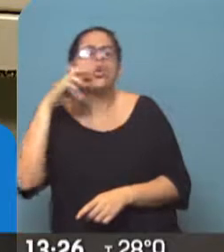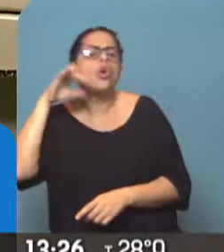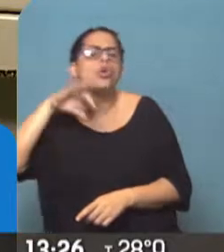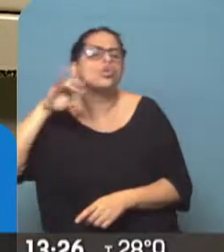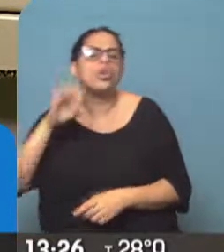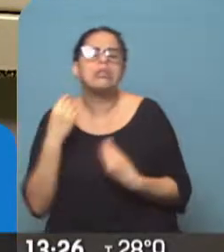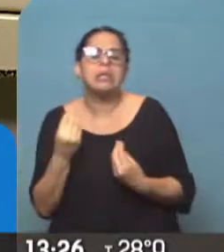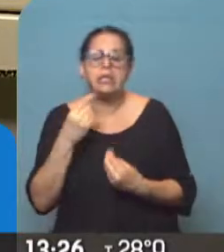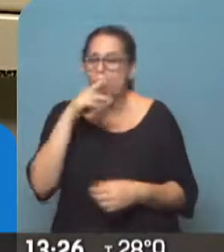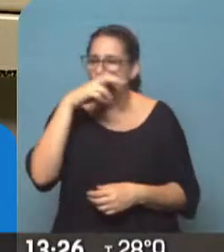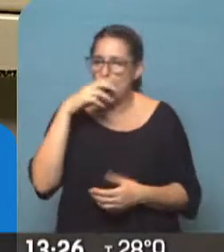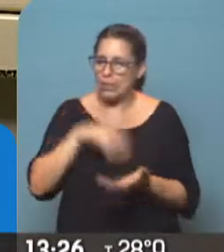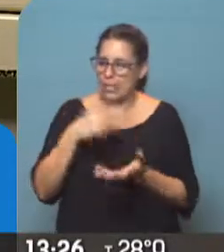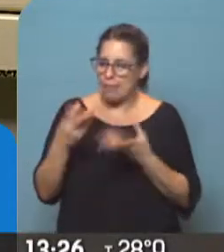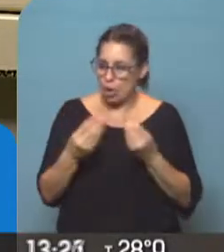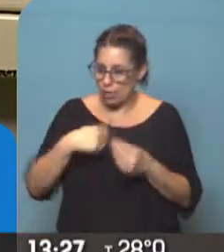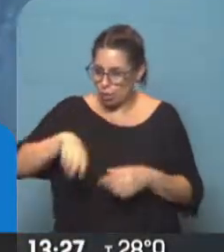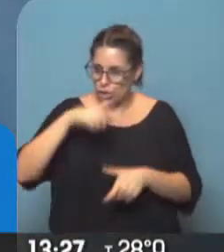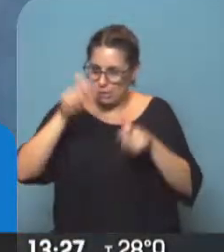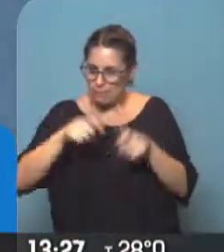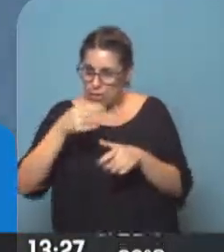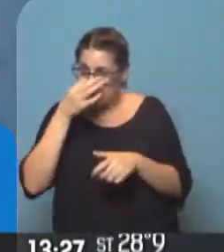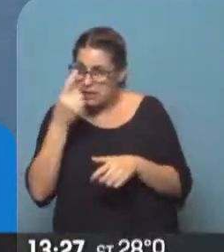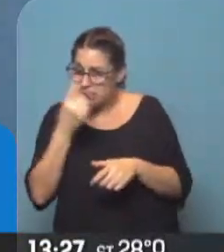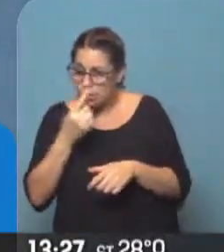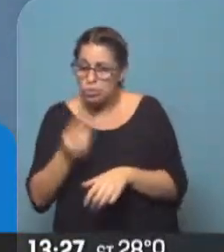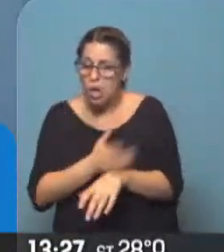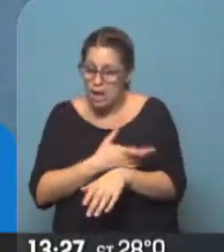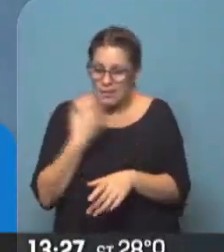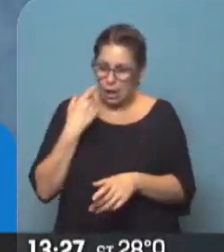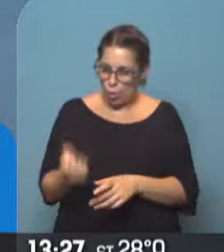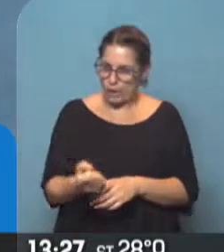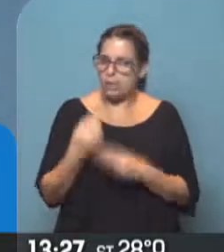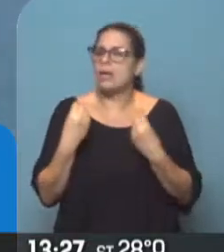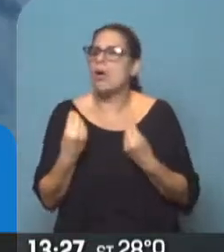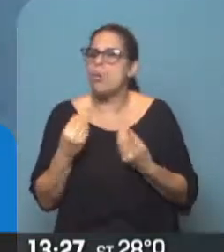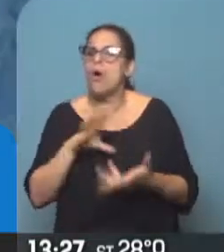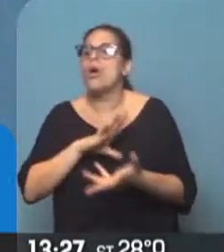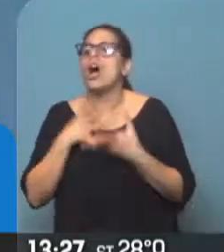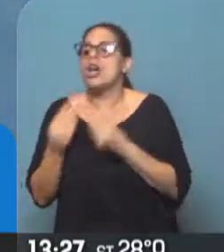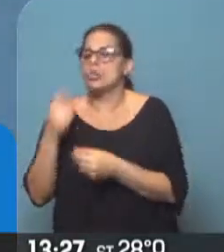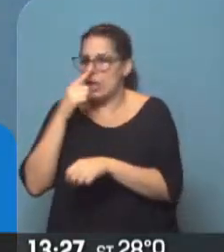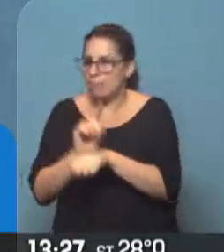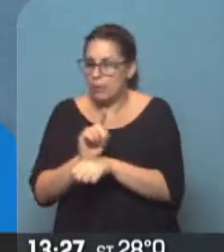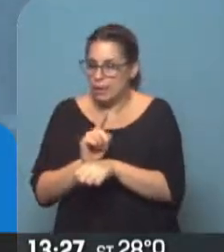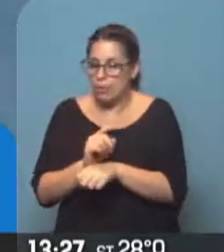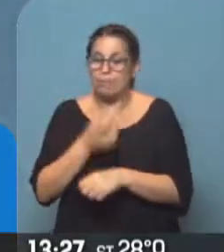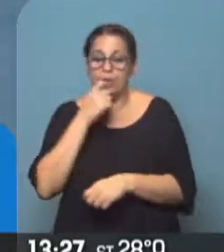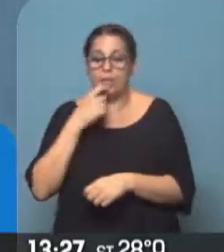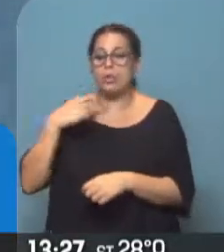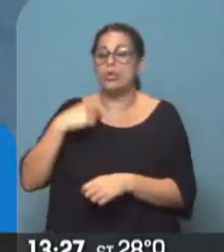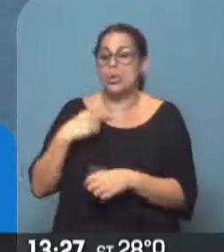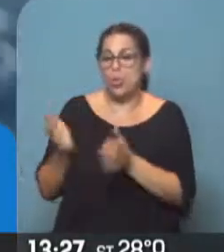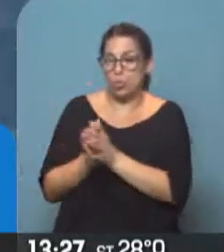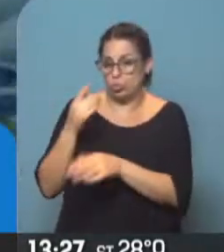olor a tierra mojada que nosotros percibimos 20 minutos antes o que hacemos con nuestros perros frente a la tormenta si yo estoy con el